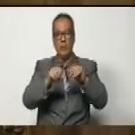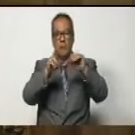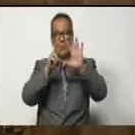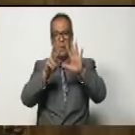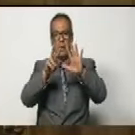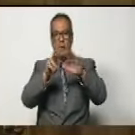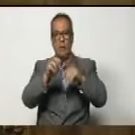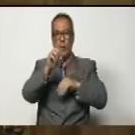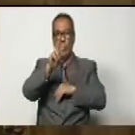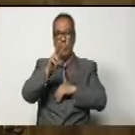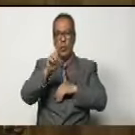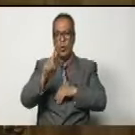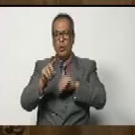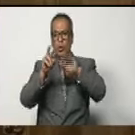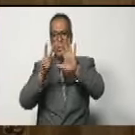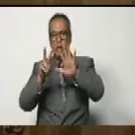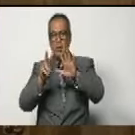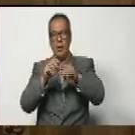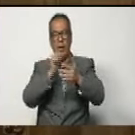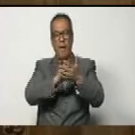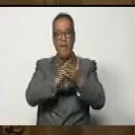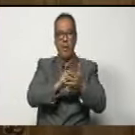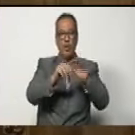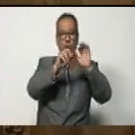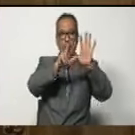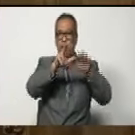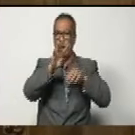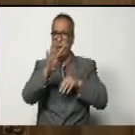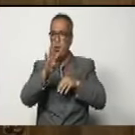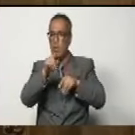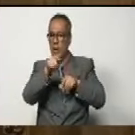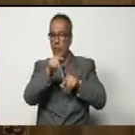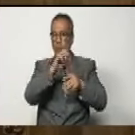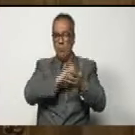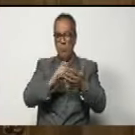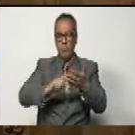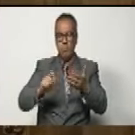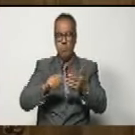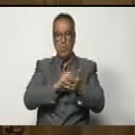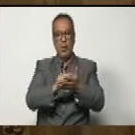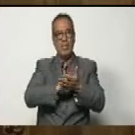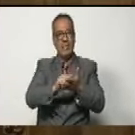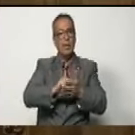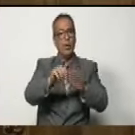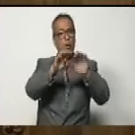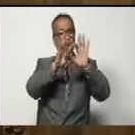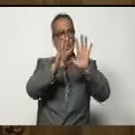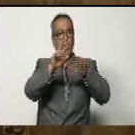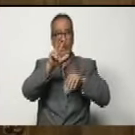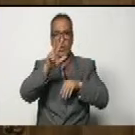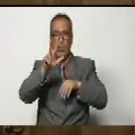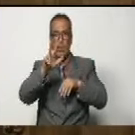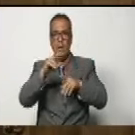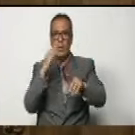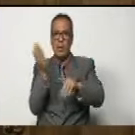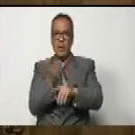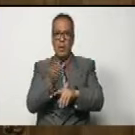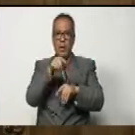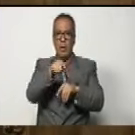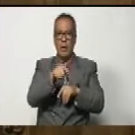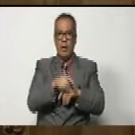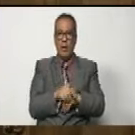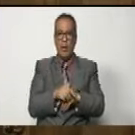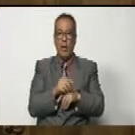116º, se sugiere aprobar sin modificación el contenido del artículo 93, el cual queda redactado en los siguientes términos. Epígrafe, sanciones